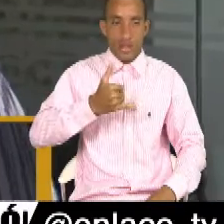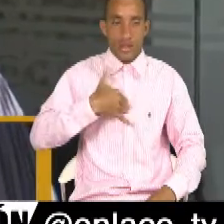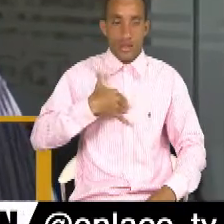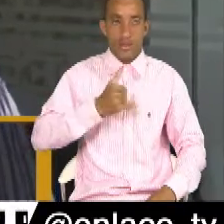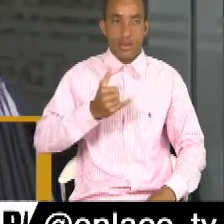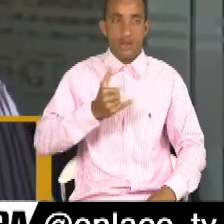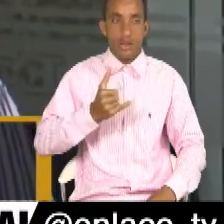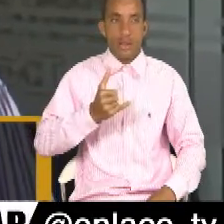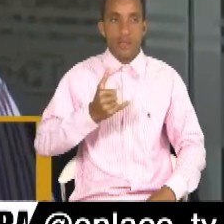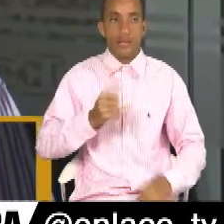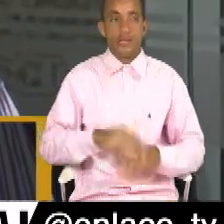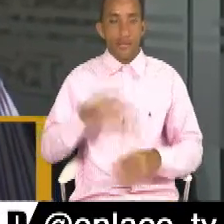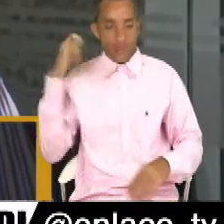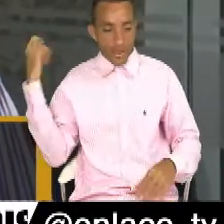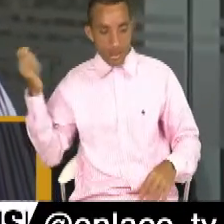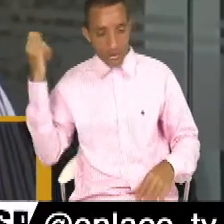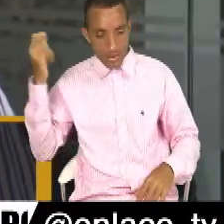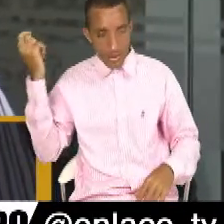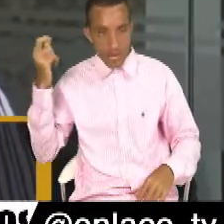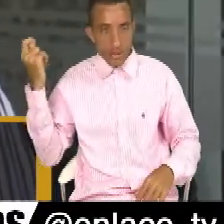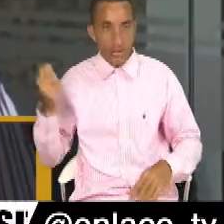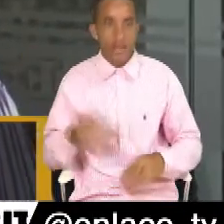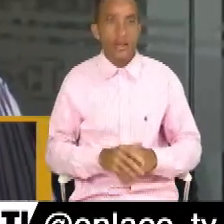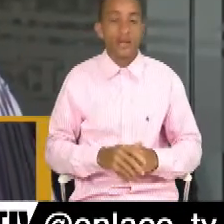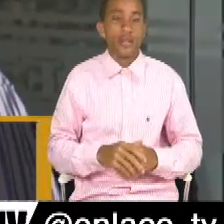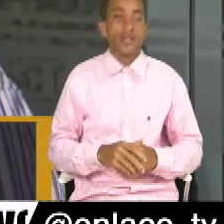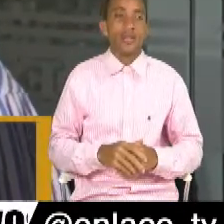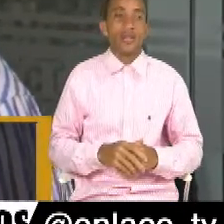yo soy comerciante, soy también andariego.